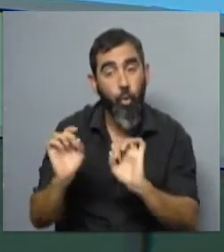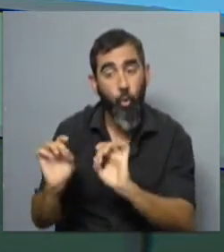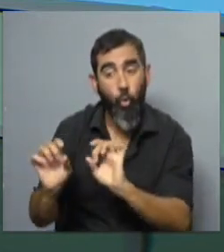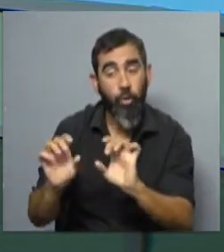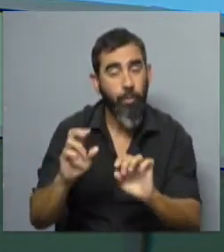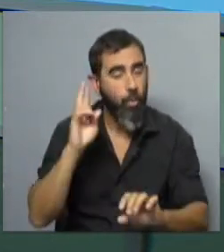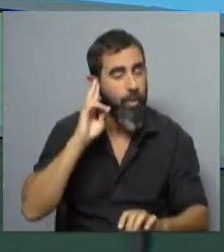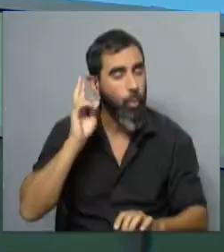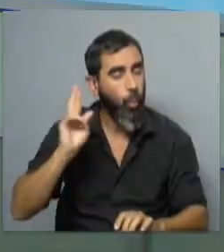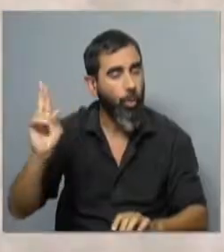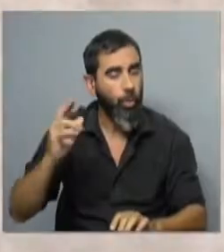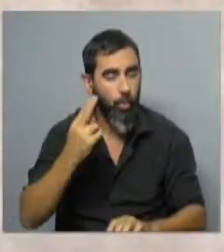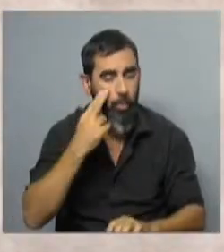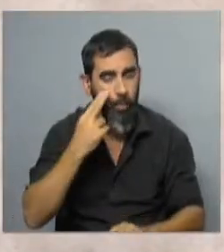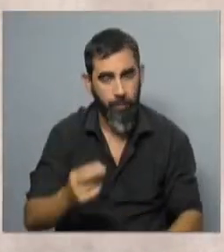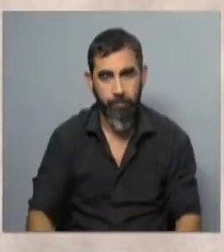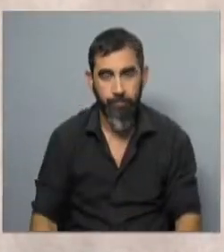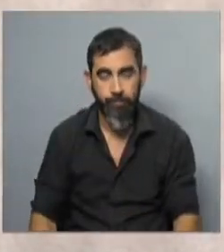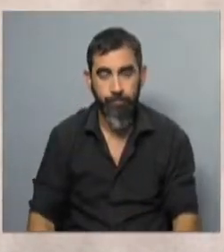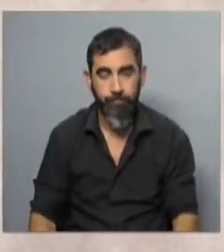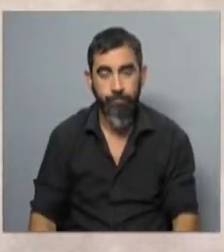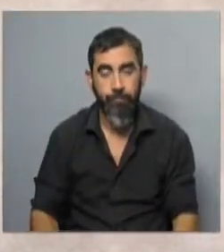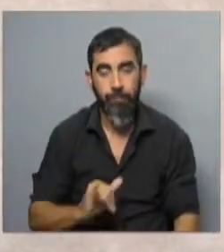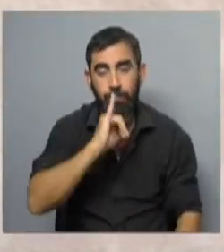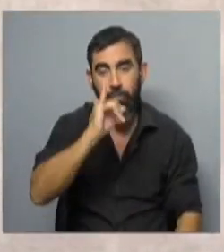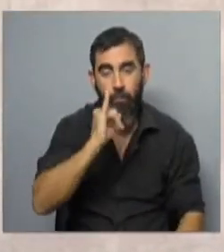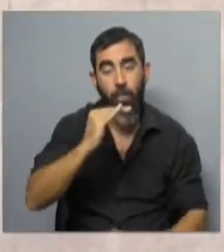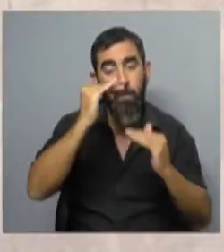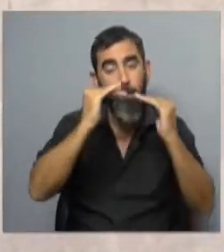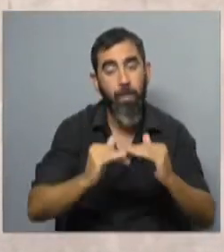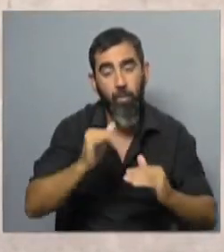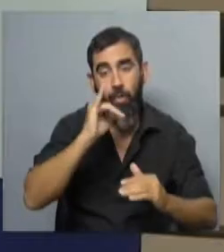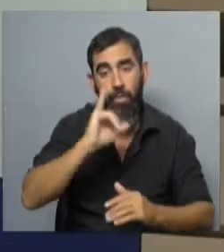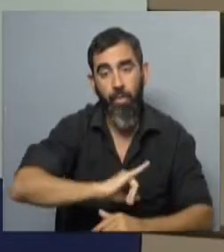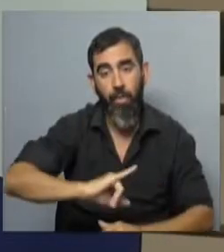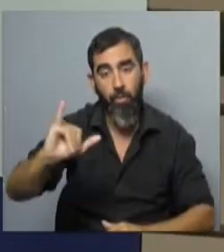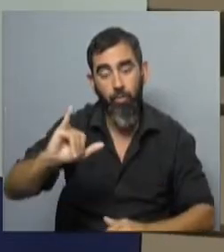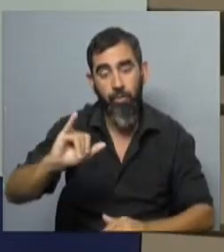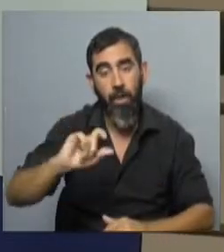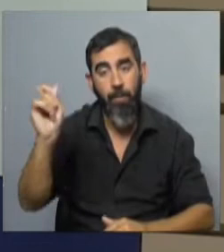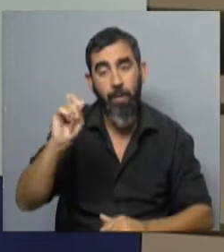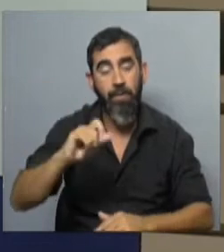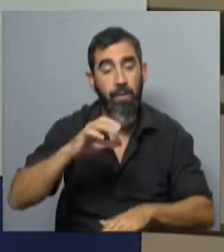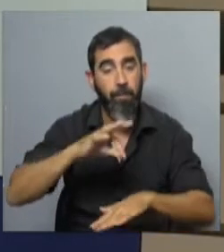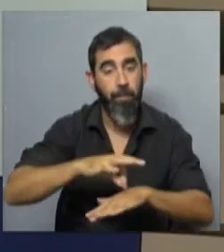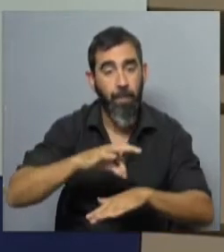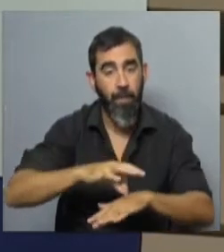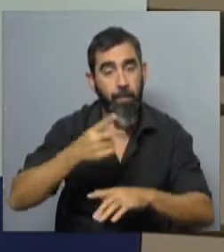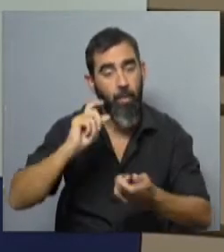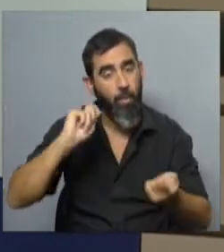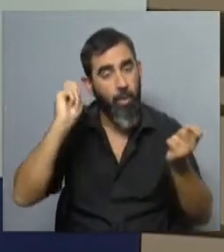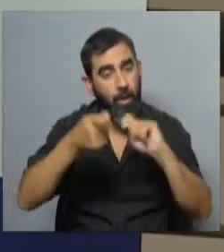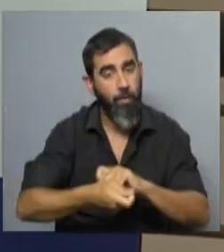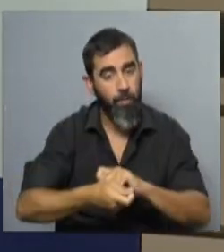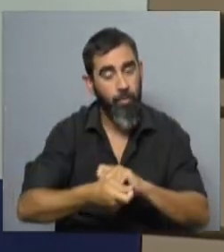contaminación acústica. El informe muestra un descenso de las denuncias al inicio de la emergencia sanitaria, pero un cambio a partir